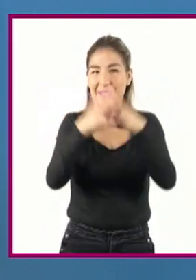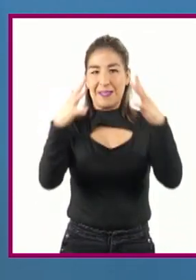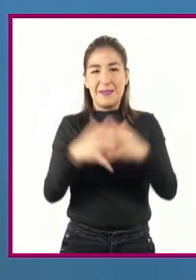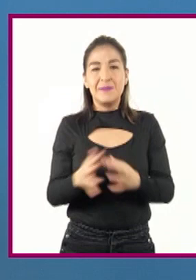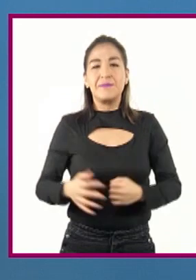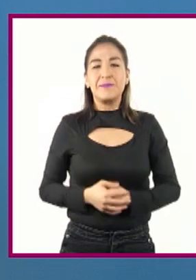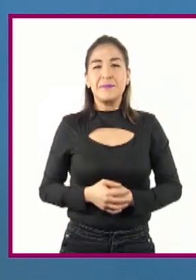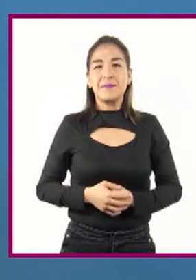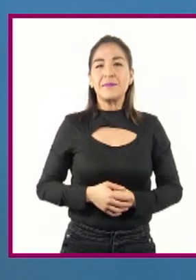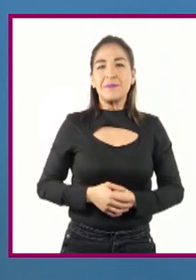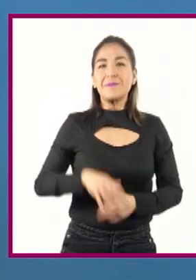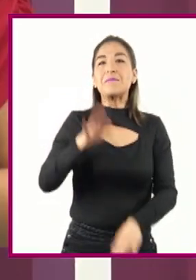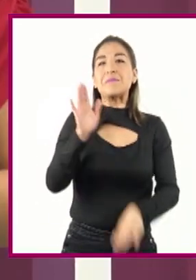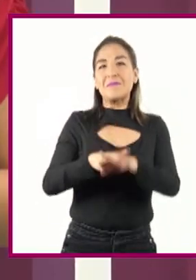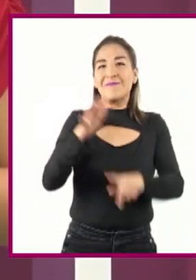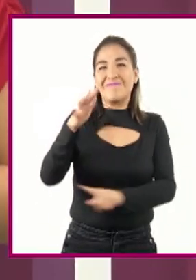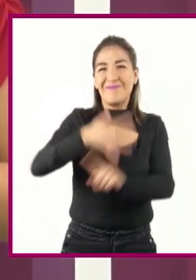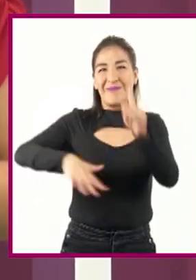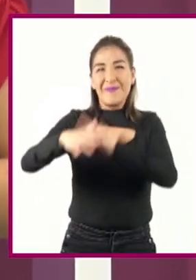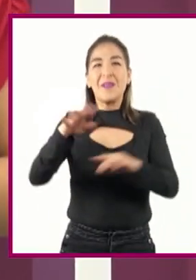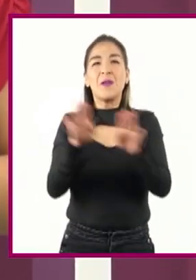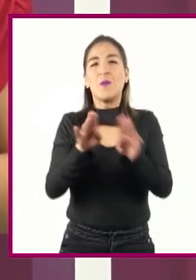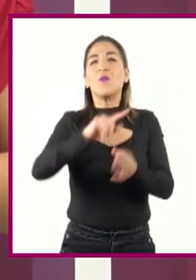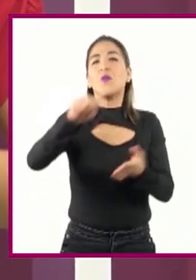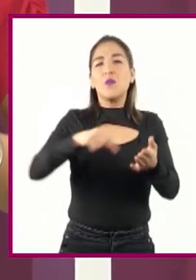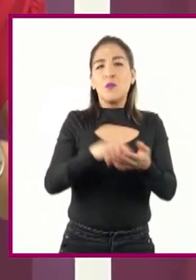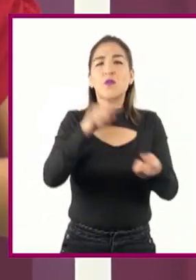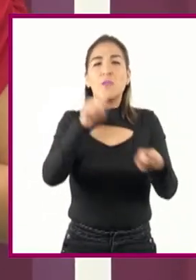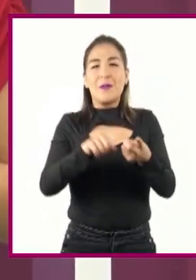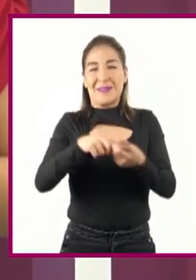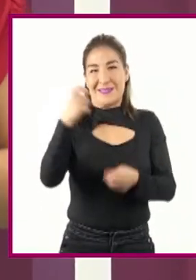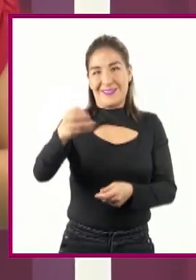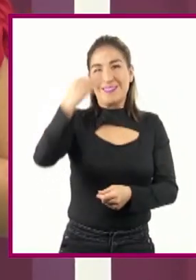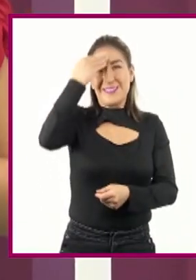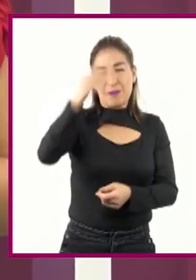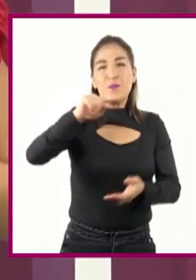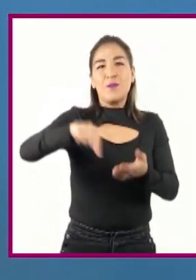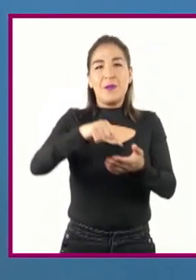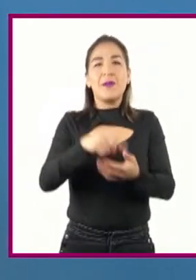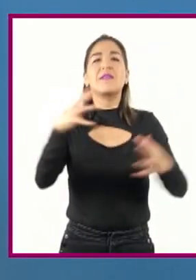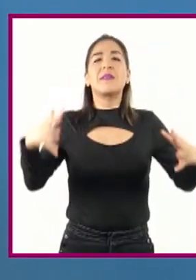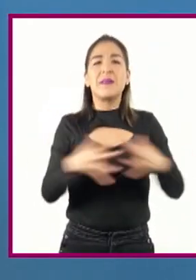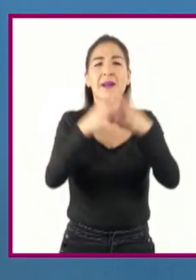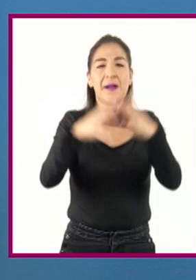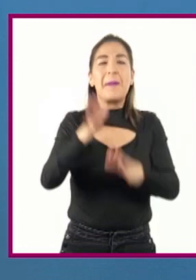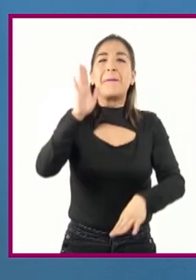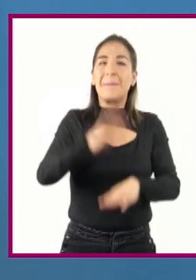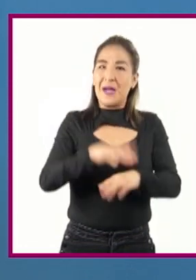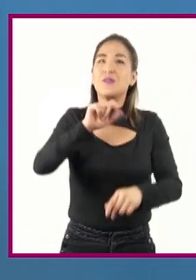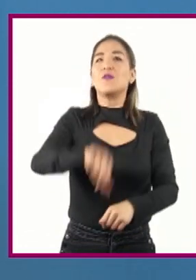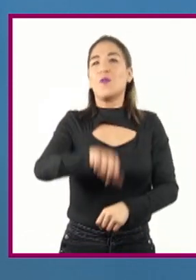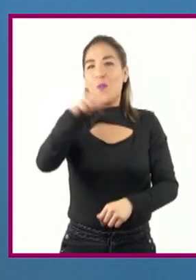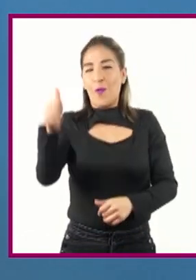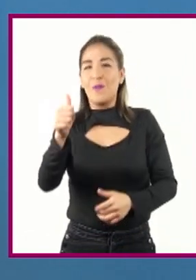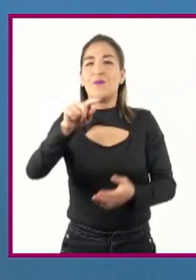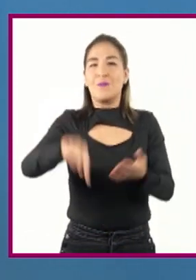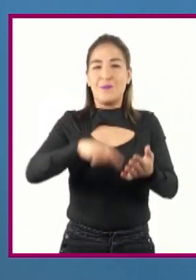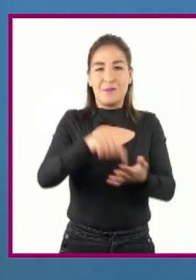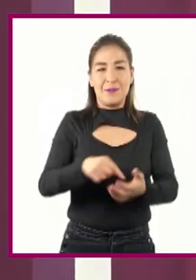bien la mayoría de las acciones tuvieron lugar en este continente, la guerra también se libró en otros